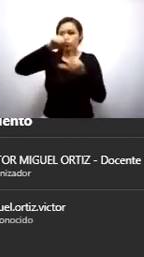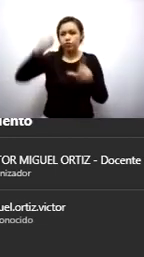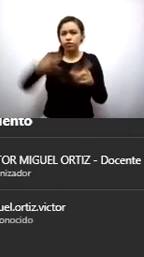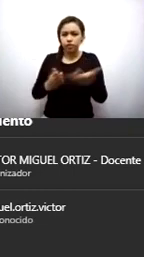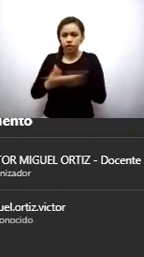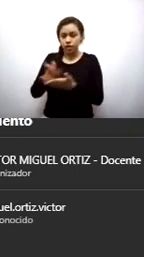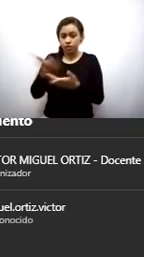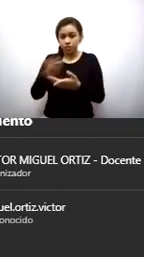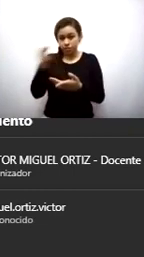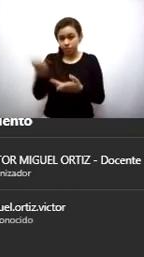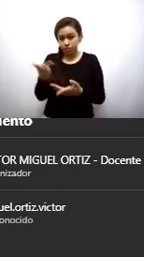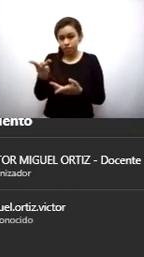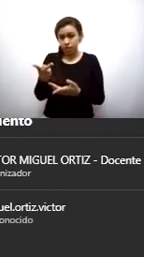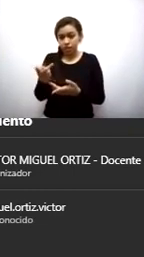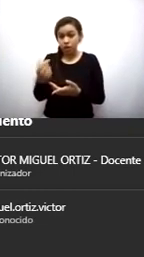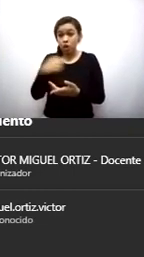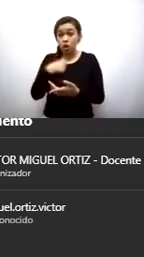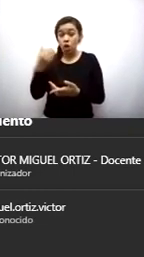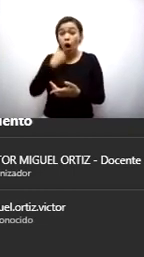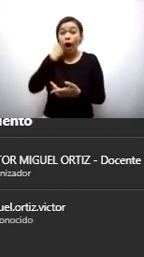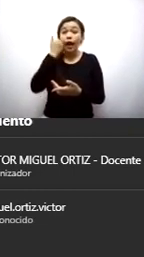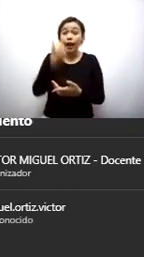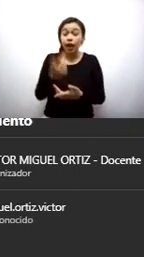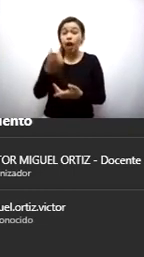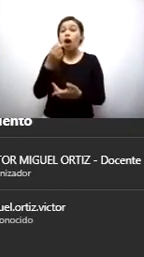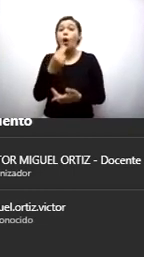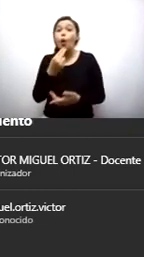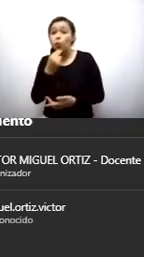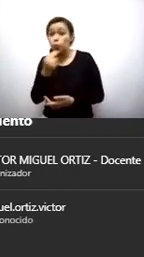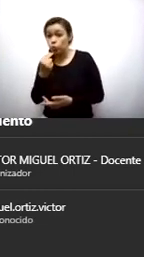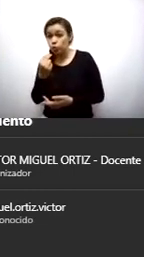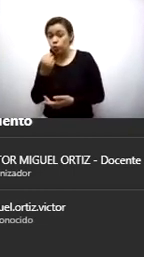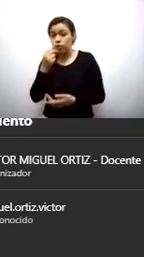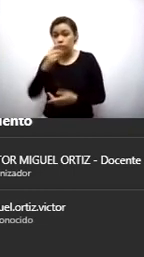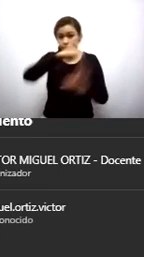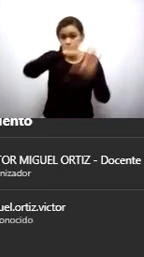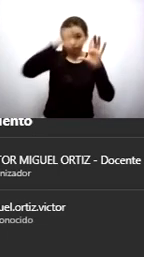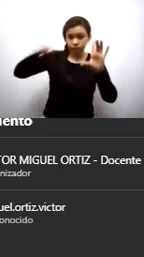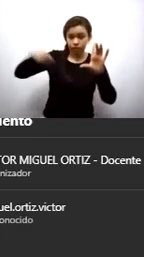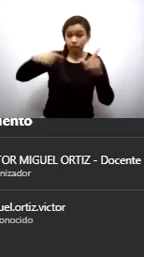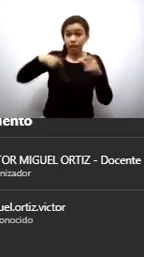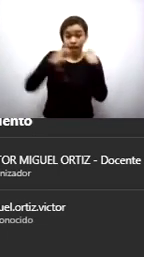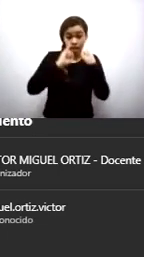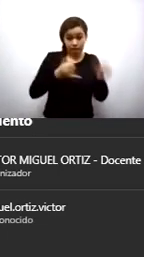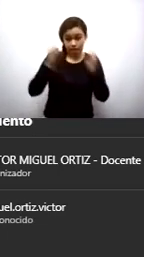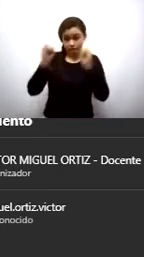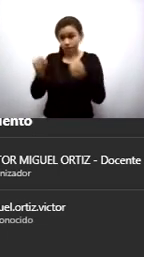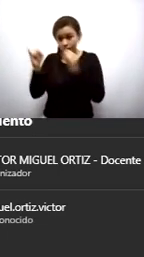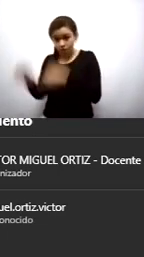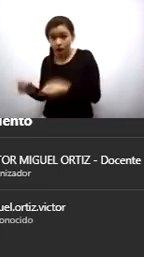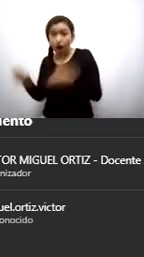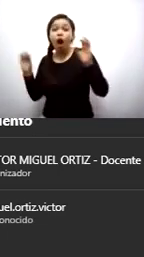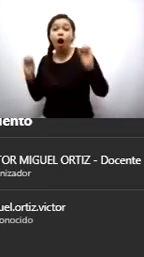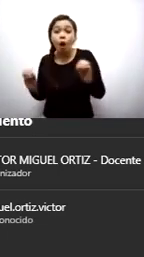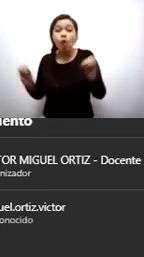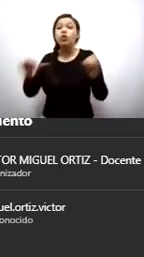es si yo quiero hacer uso de la pizarra de manera individual o voy a permitir que